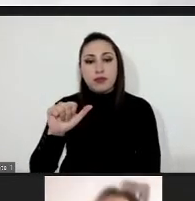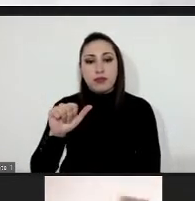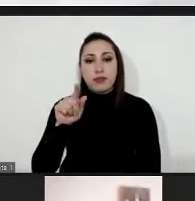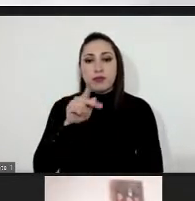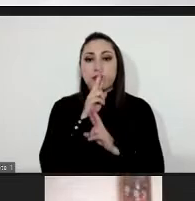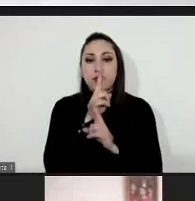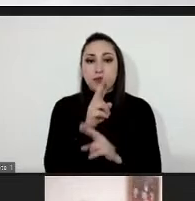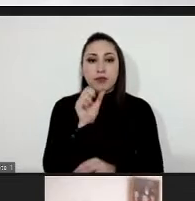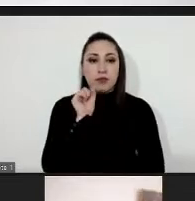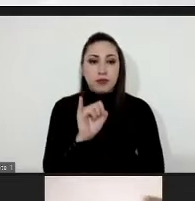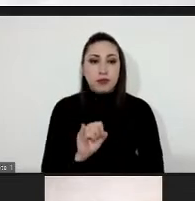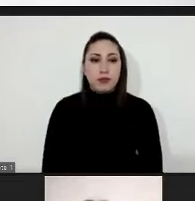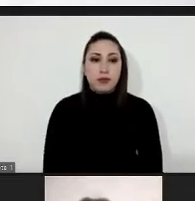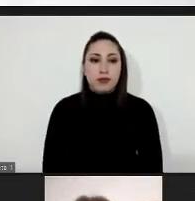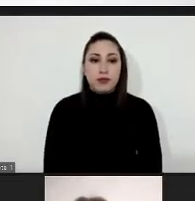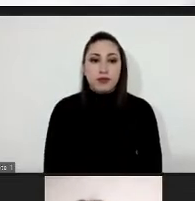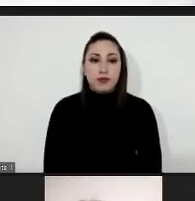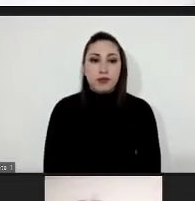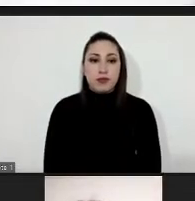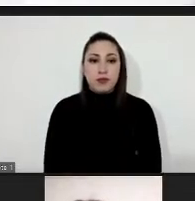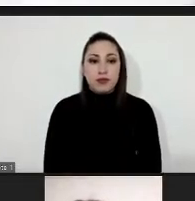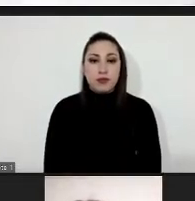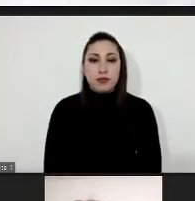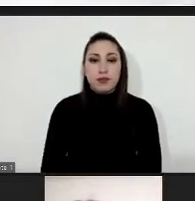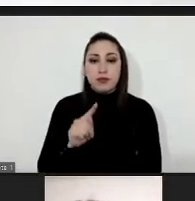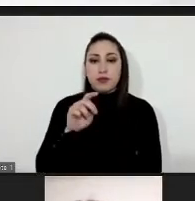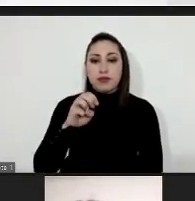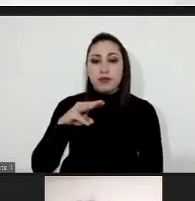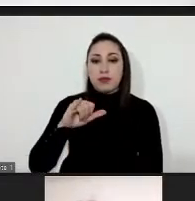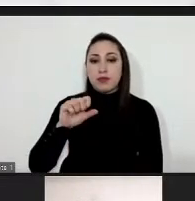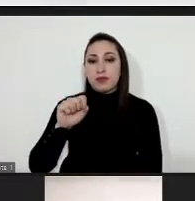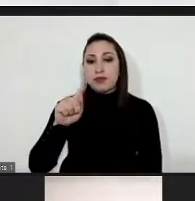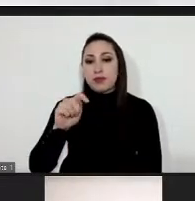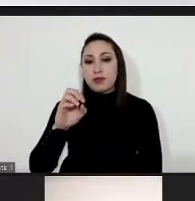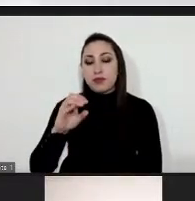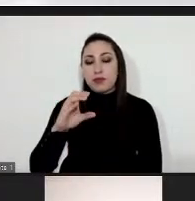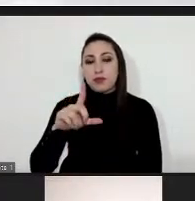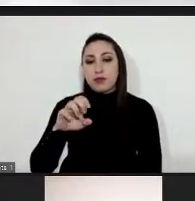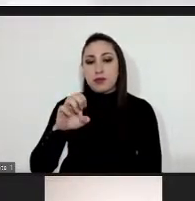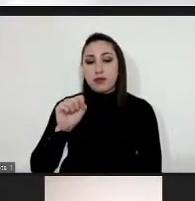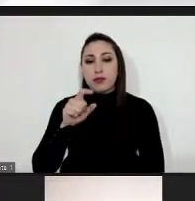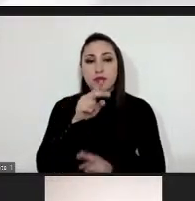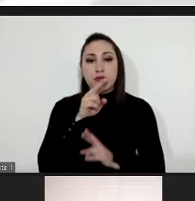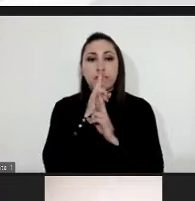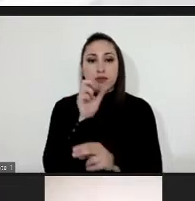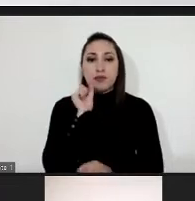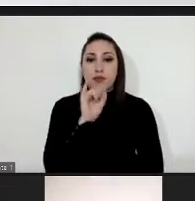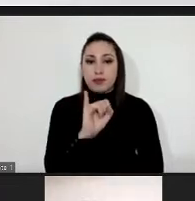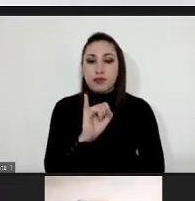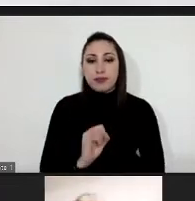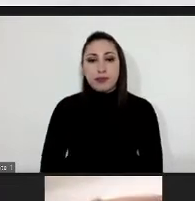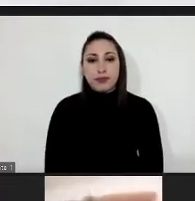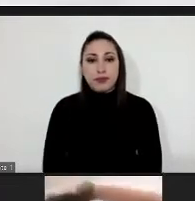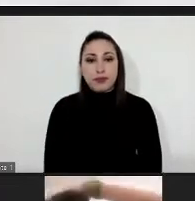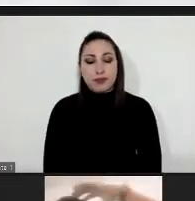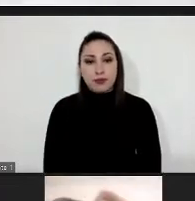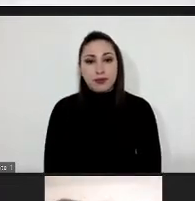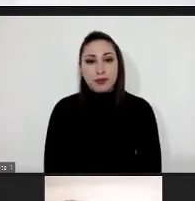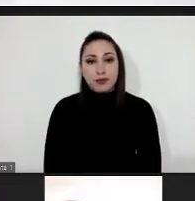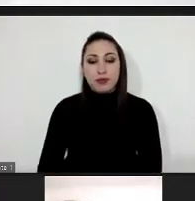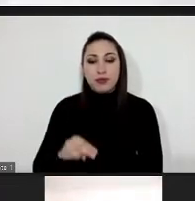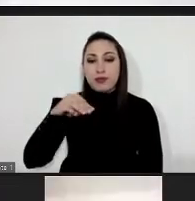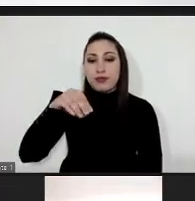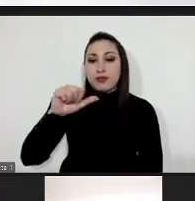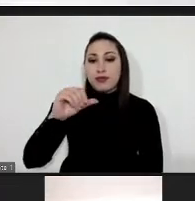Alessandra Rojo de la Vega, a favor. Antonio Temístocles Villanueva Ramos. Temístocles Villanueva, a favor. Miguel Ángel